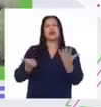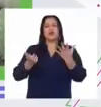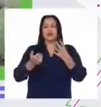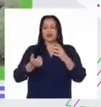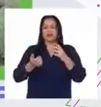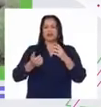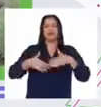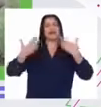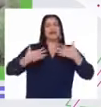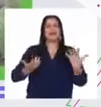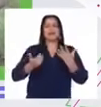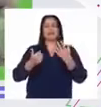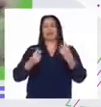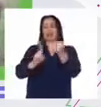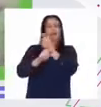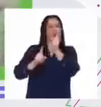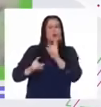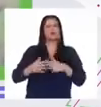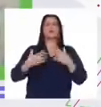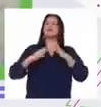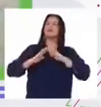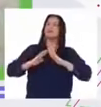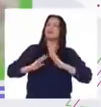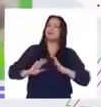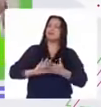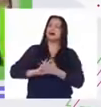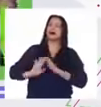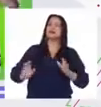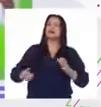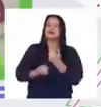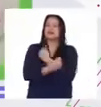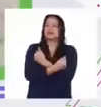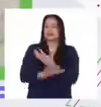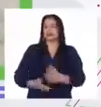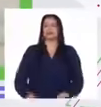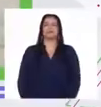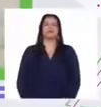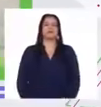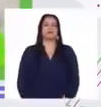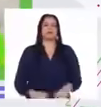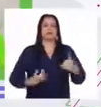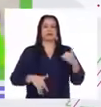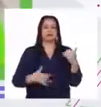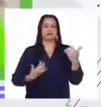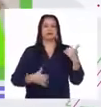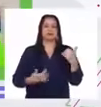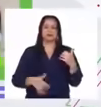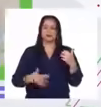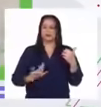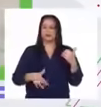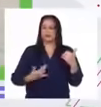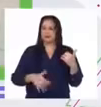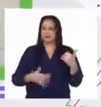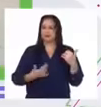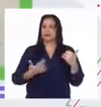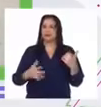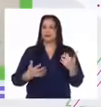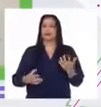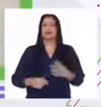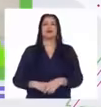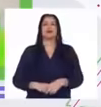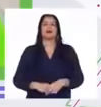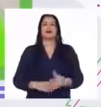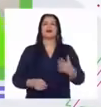a no maltratarnos. Eso me gustaría. Ya no. Ay, madrecita,